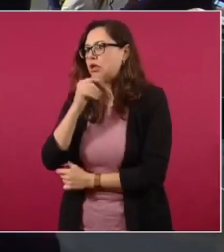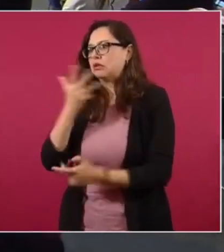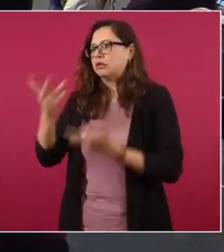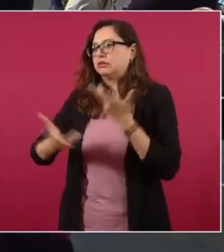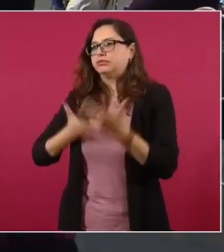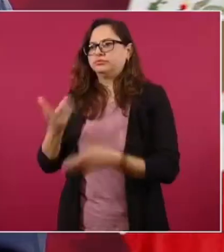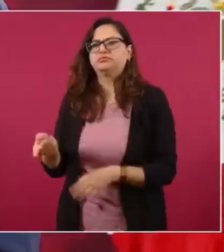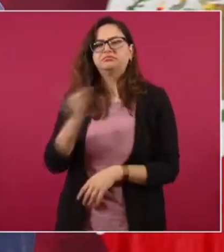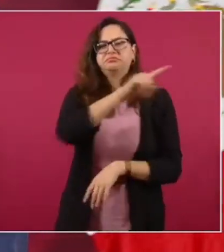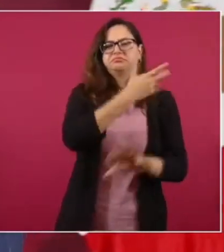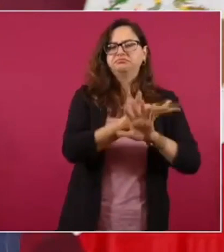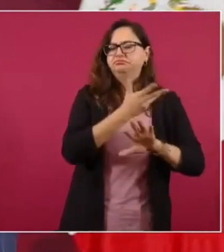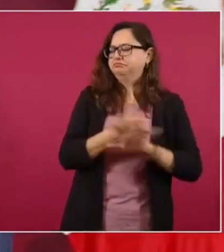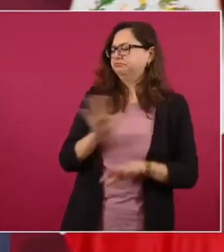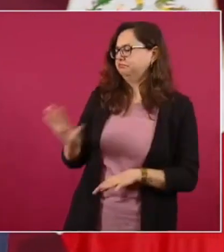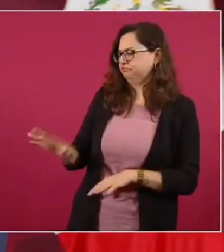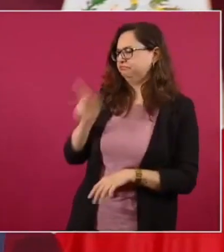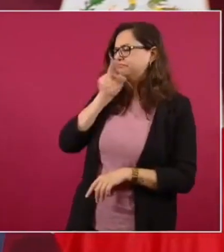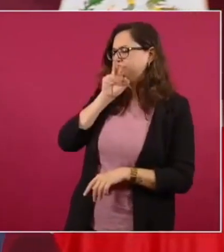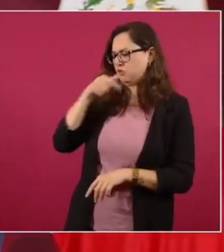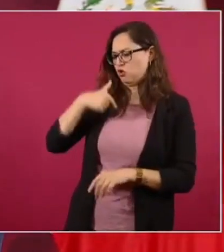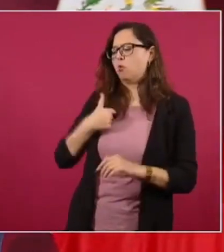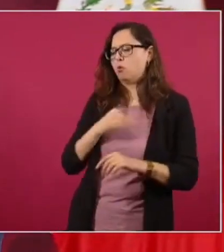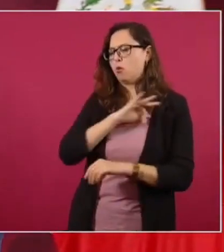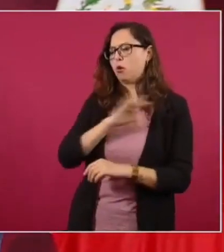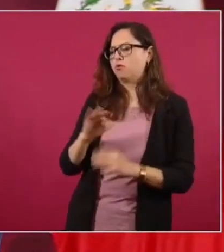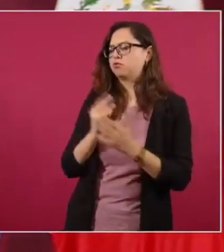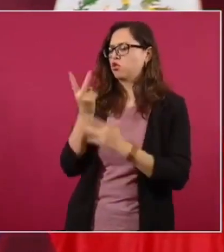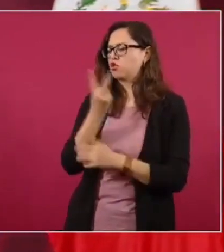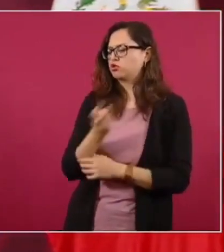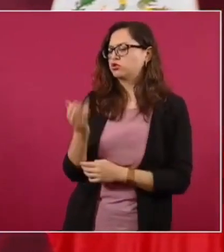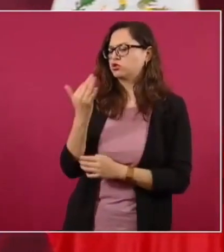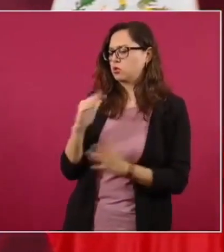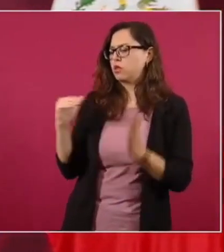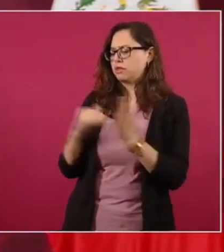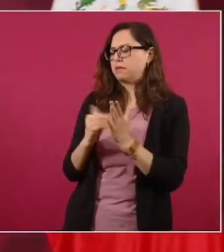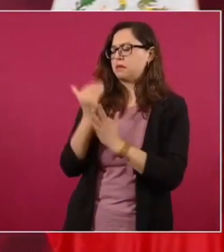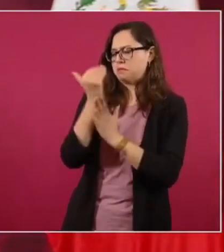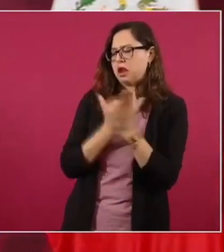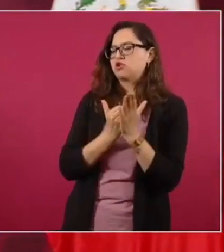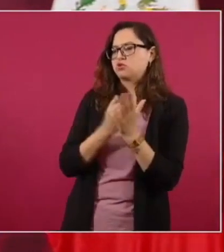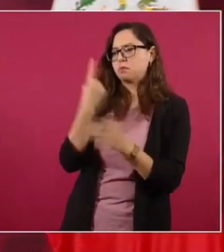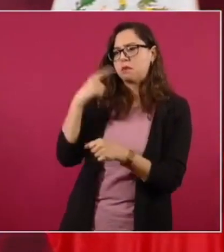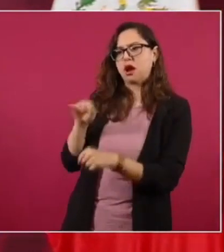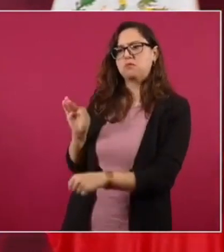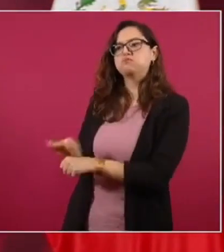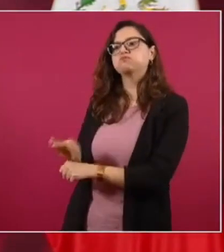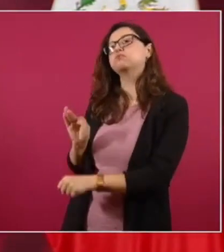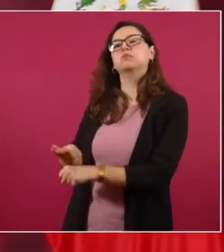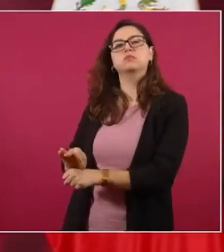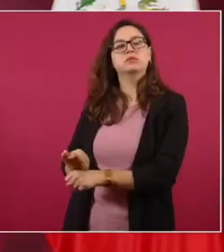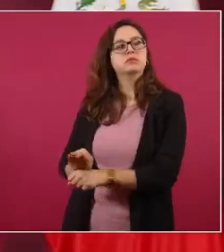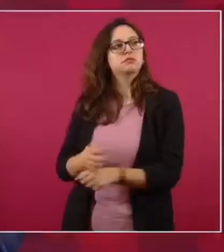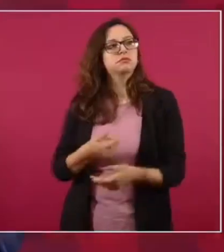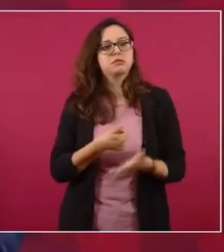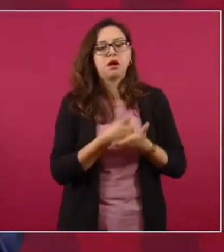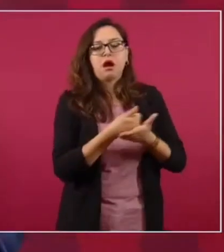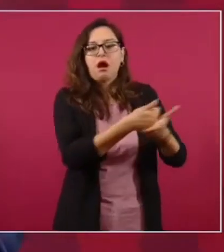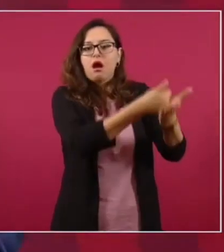reducción que nos correspondía con 250,000 barriles diarios.